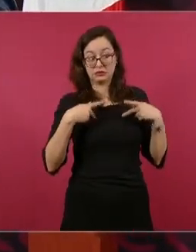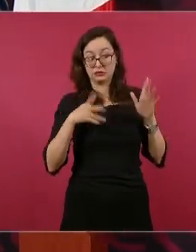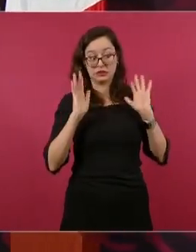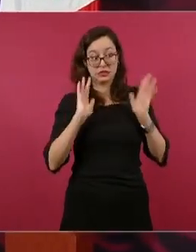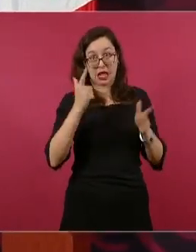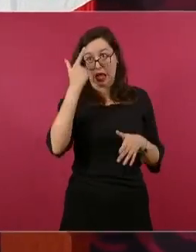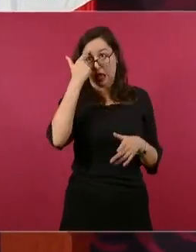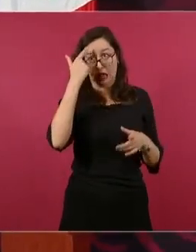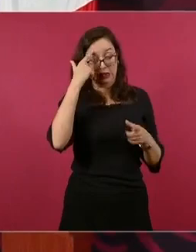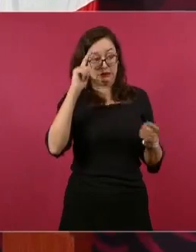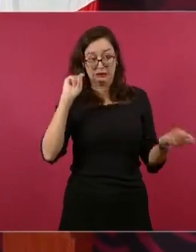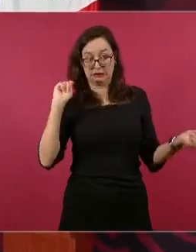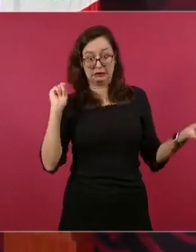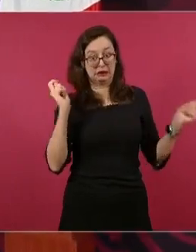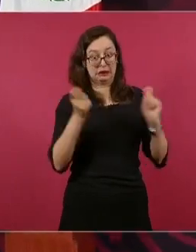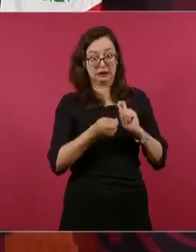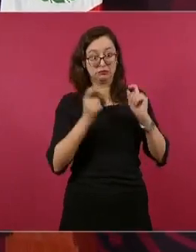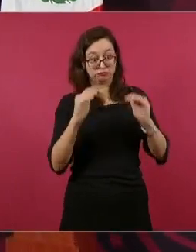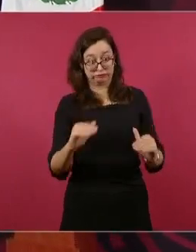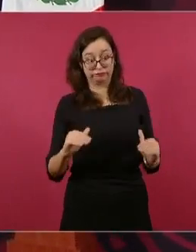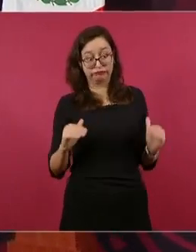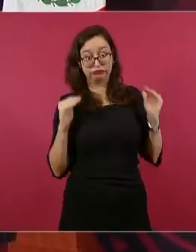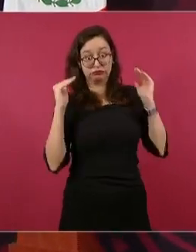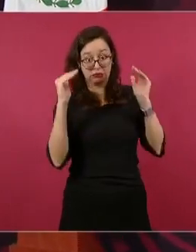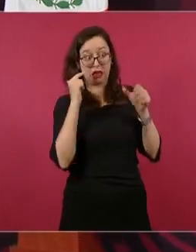hay mucha conciencia en el pueblo,